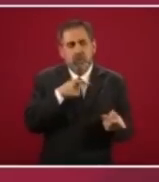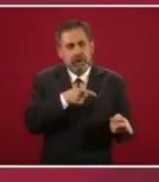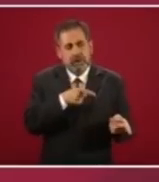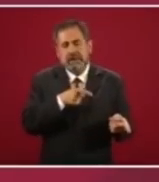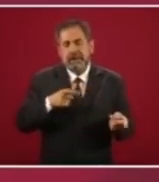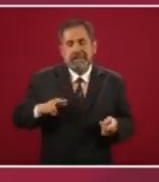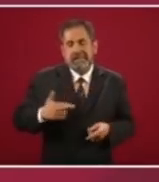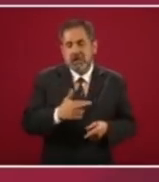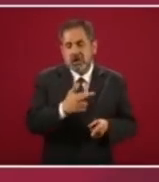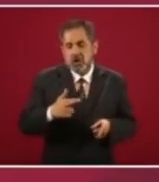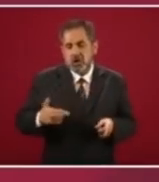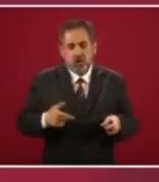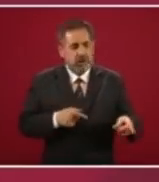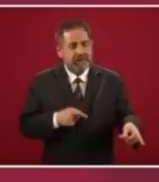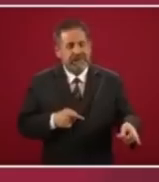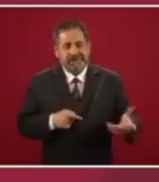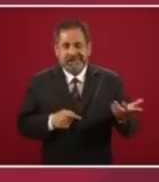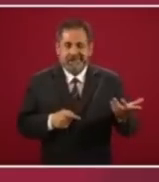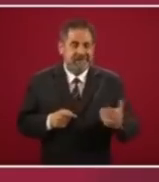los ríos